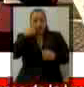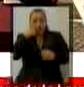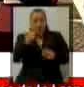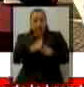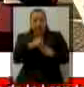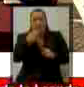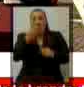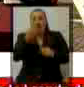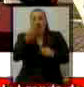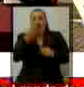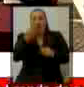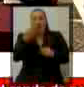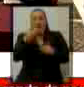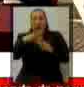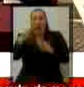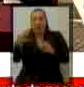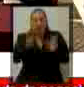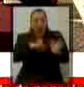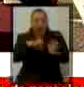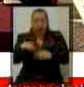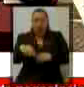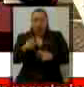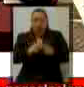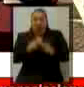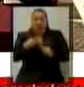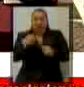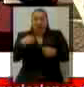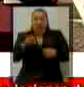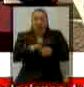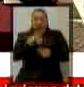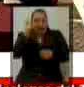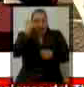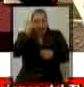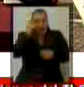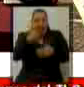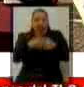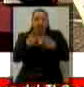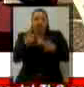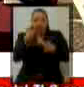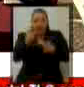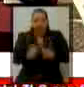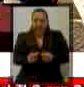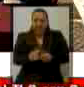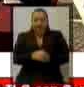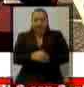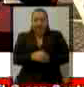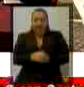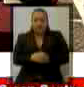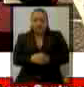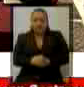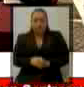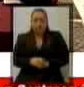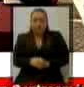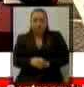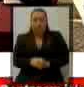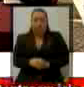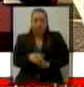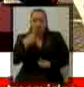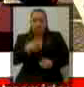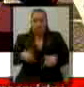da lo mismo los nombres, no interesa. Lo importante es que ustedes se lleven en la mente que un conejo y un felino y un